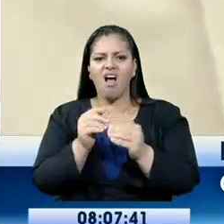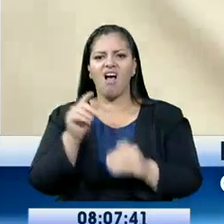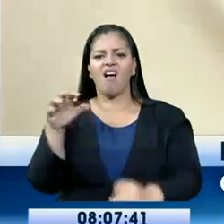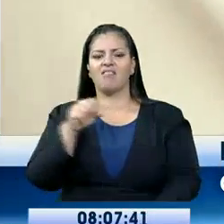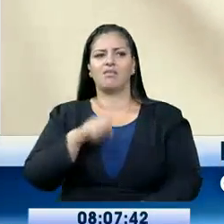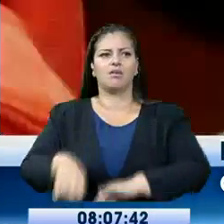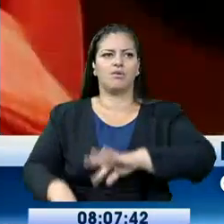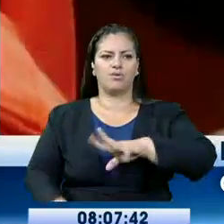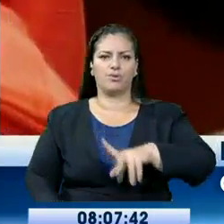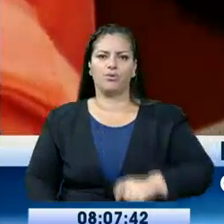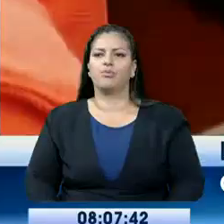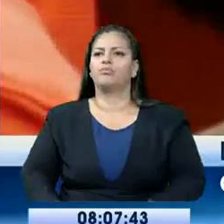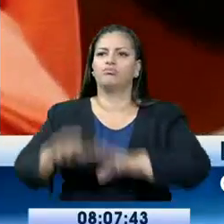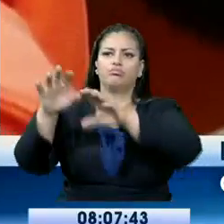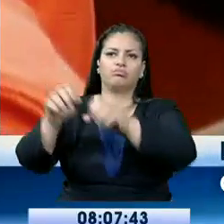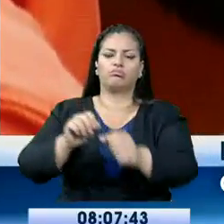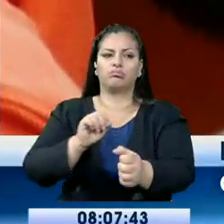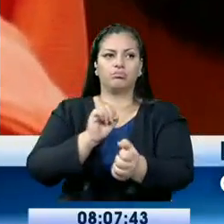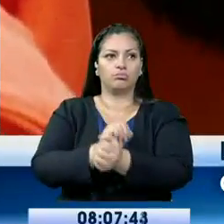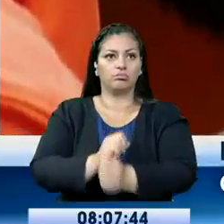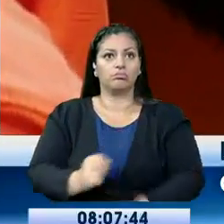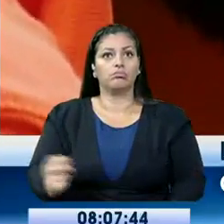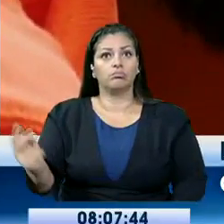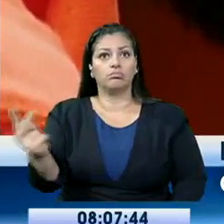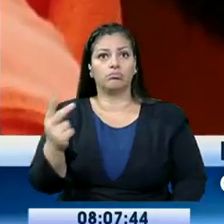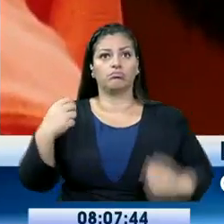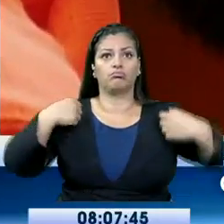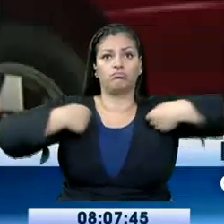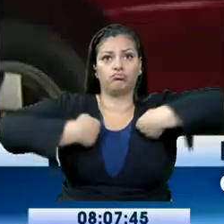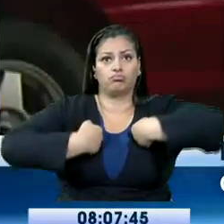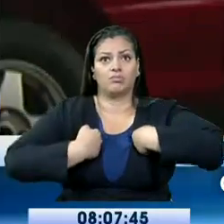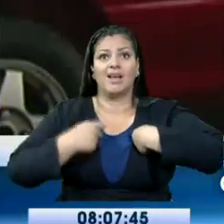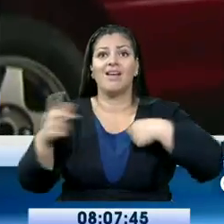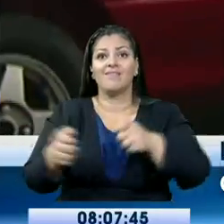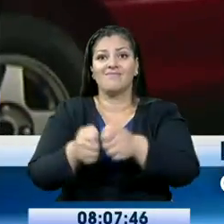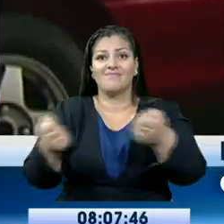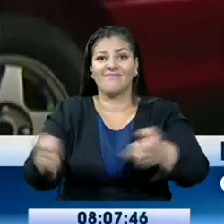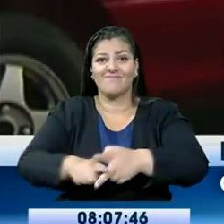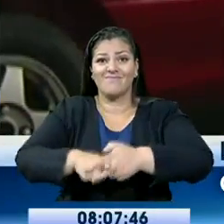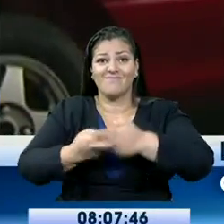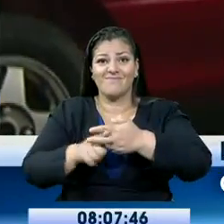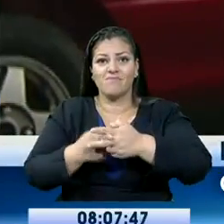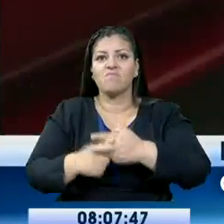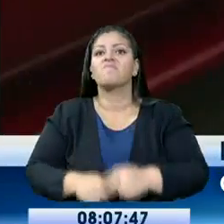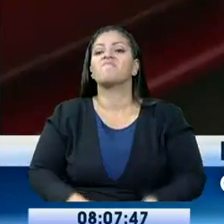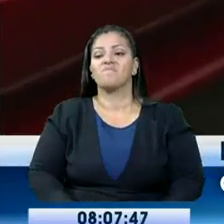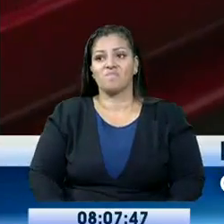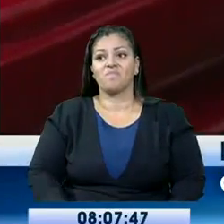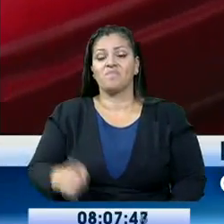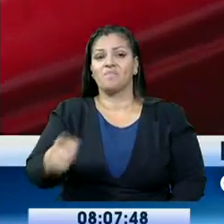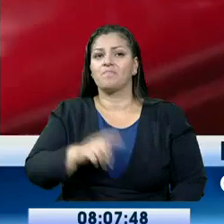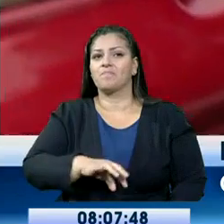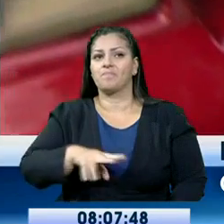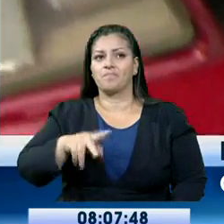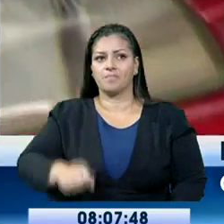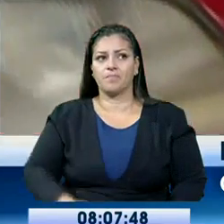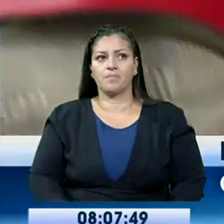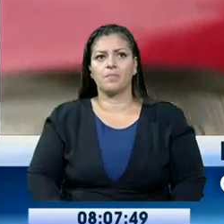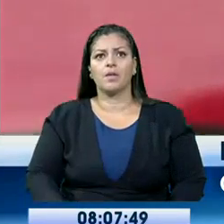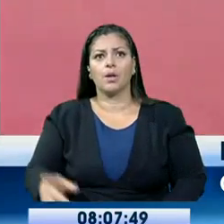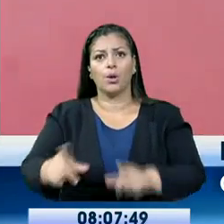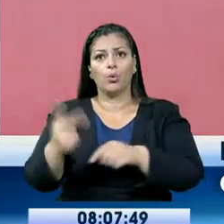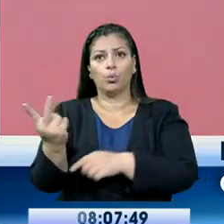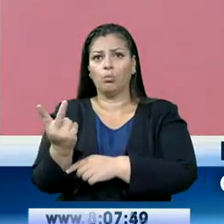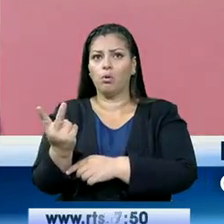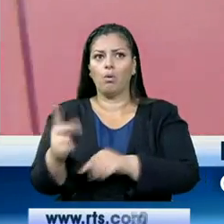dos ciudadanos son parte de una agrupación delictiva que se dedica al robo de automotores en la ciudad. En esa ocasión, como no lograron encenderlo, se